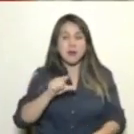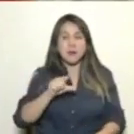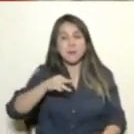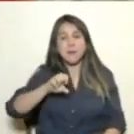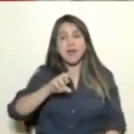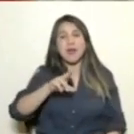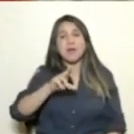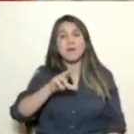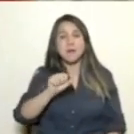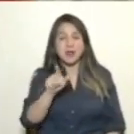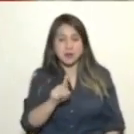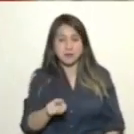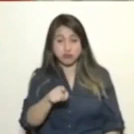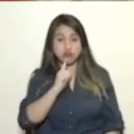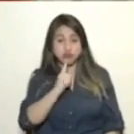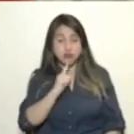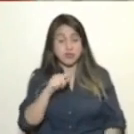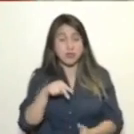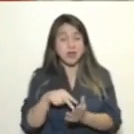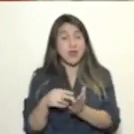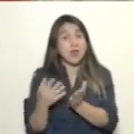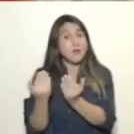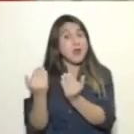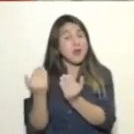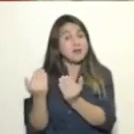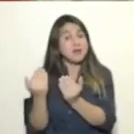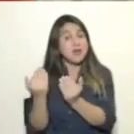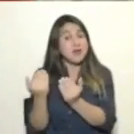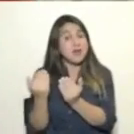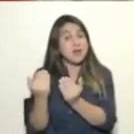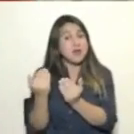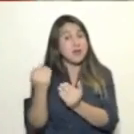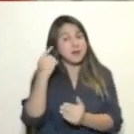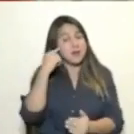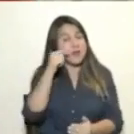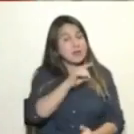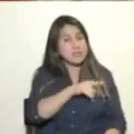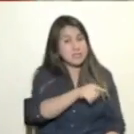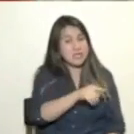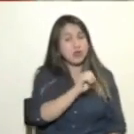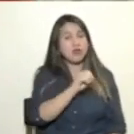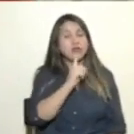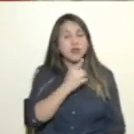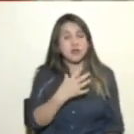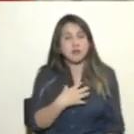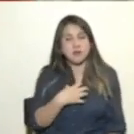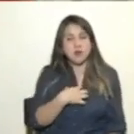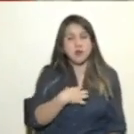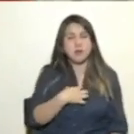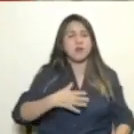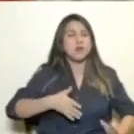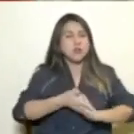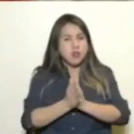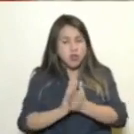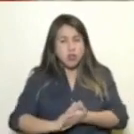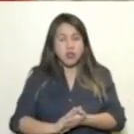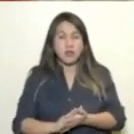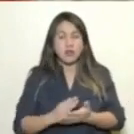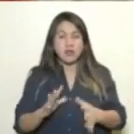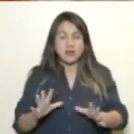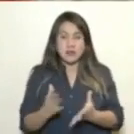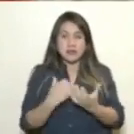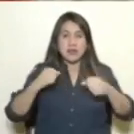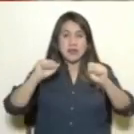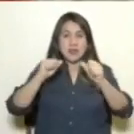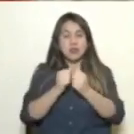usted esperanza fundada sobre Chile o tiene el temor de que todo lo que se ha ganado